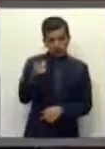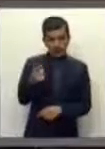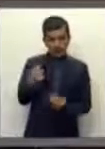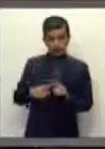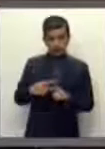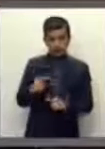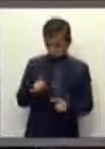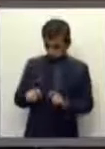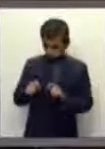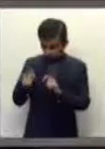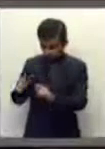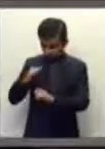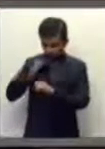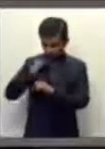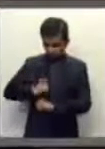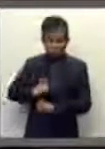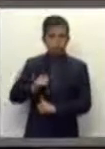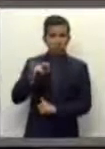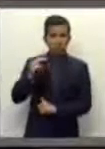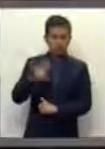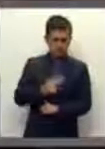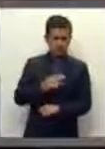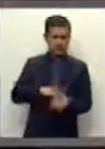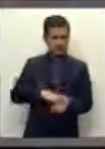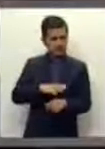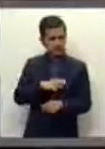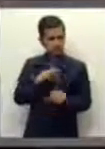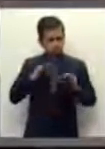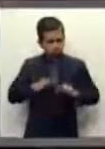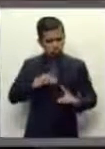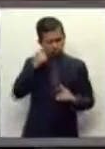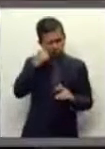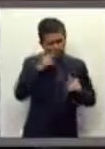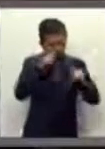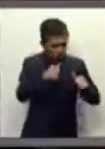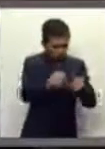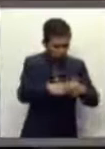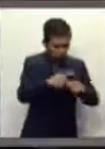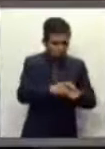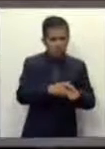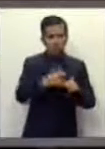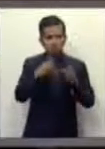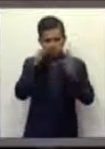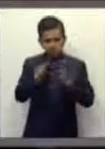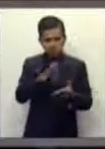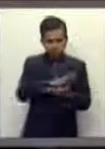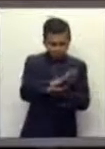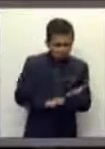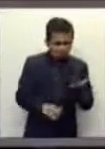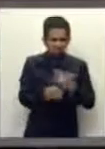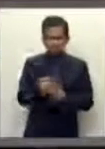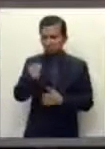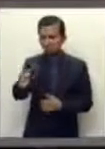público de tal envergadura no se requiera sensibilidad política y social, vocación, austeridad y sobre